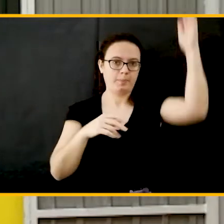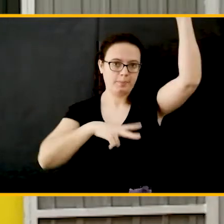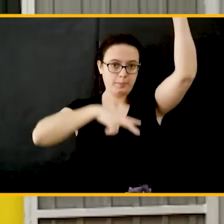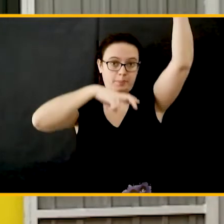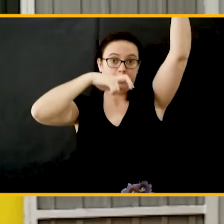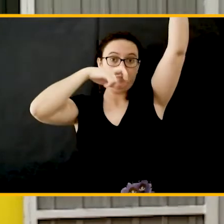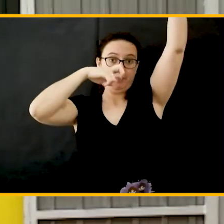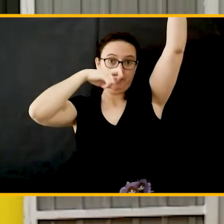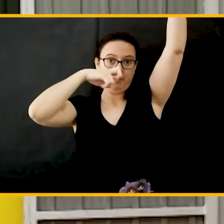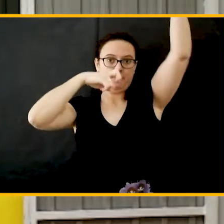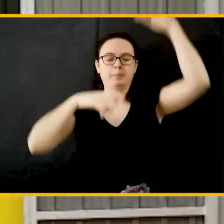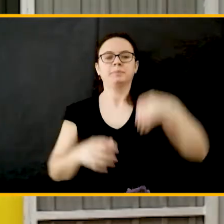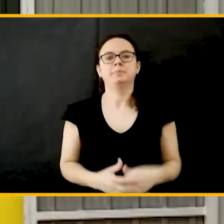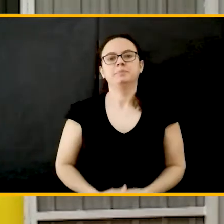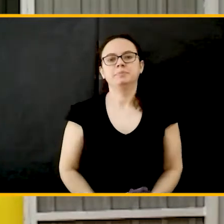cabeza.